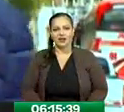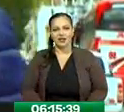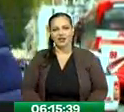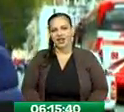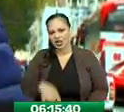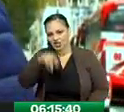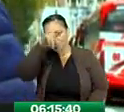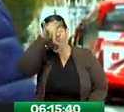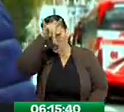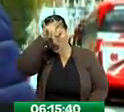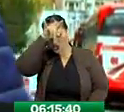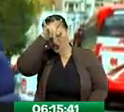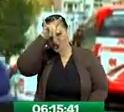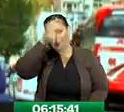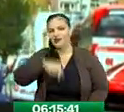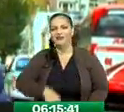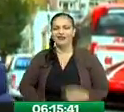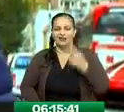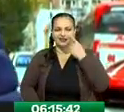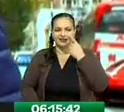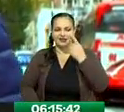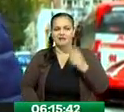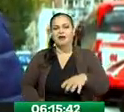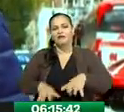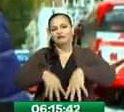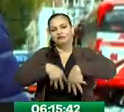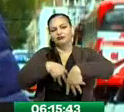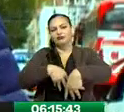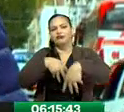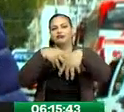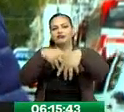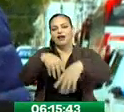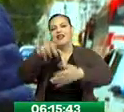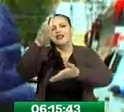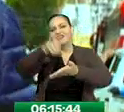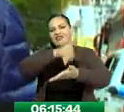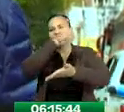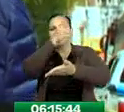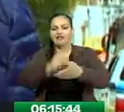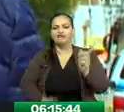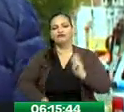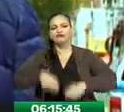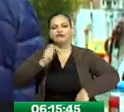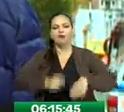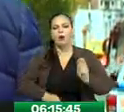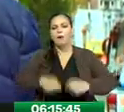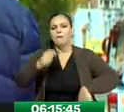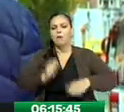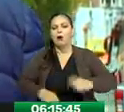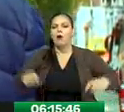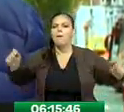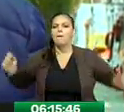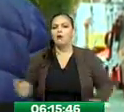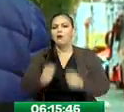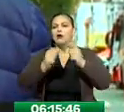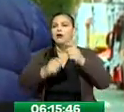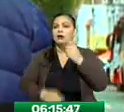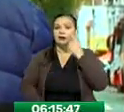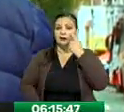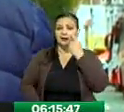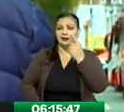desfiles y lo especial, los toros, ¿eh? Toros de pueblo donde todo el mundo